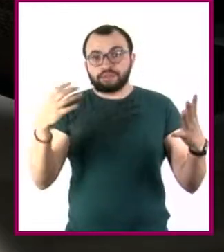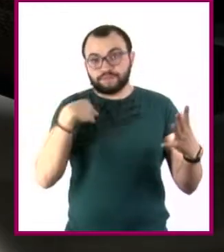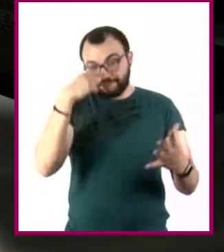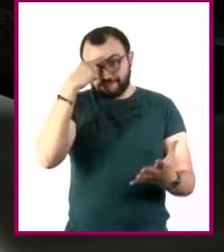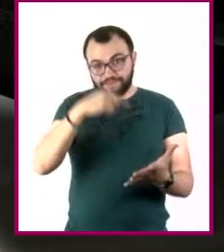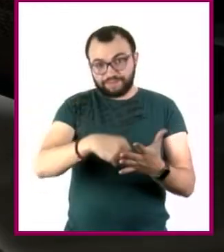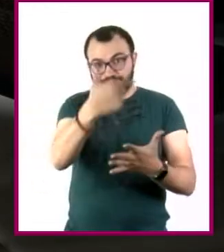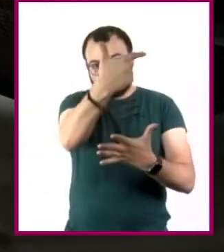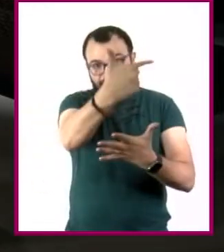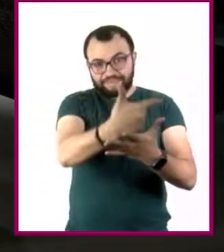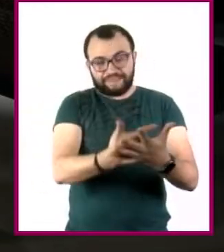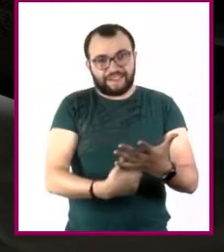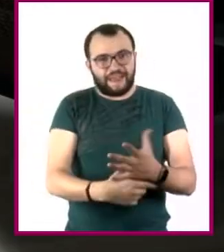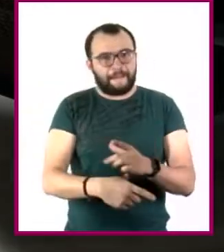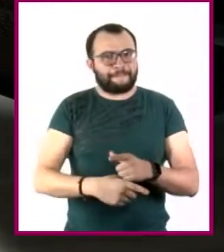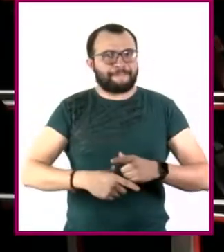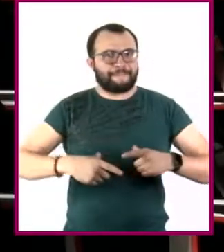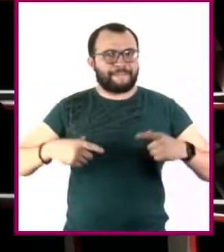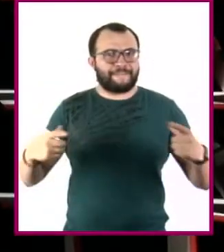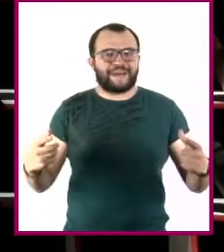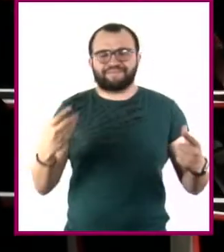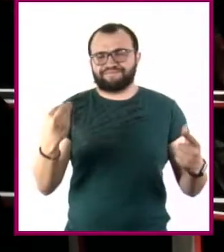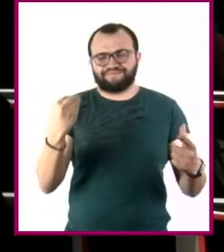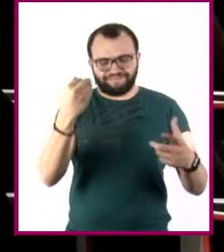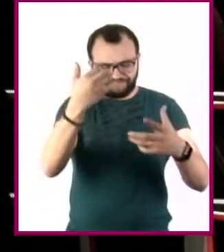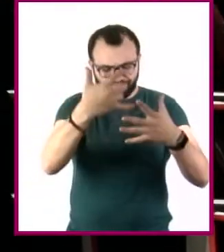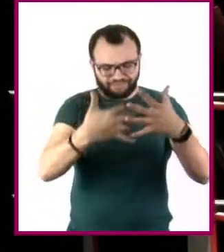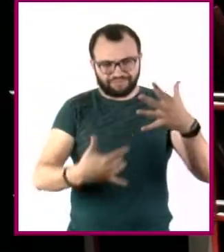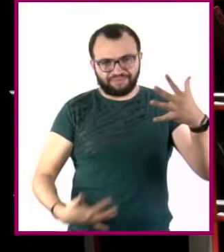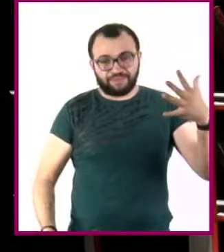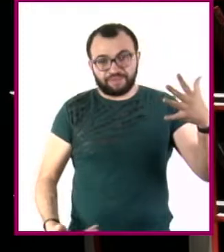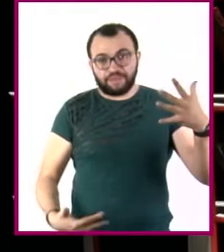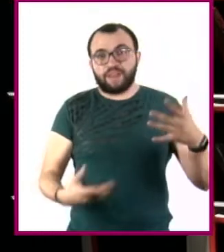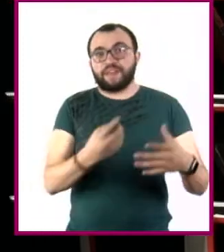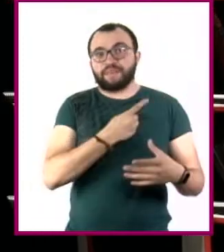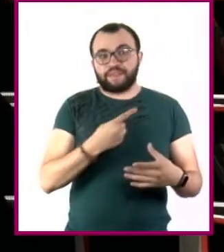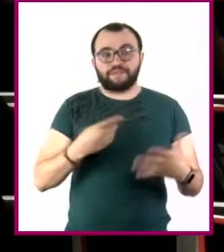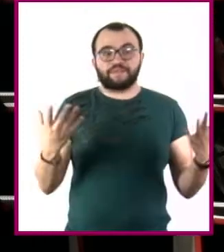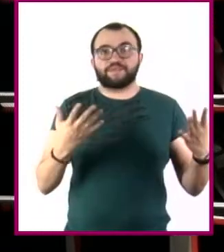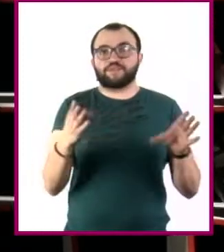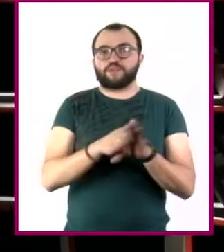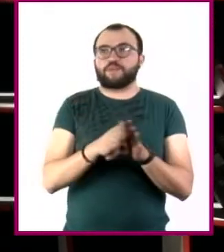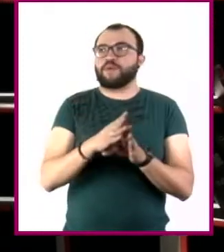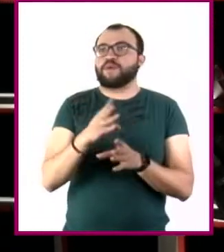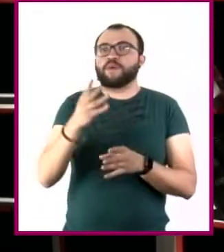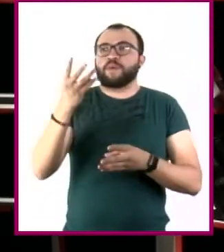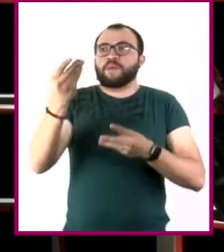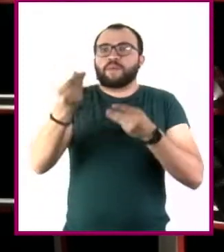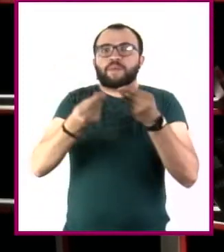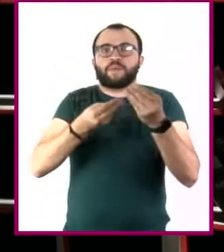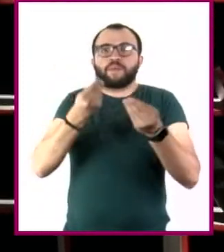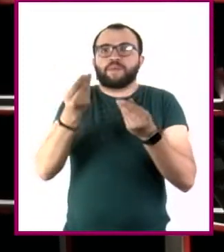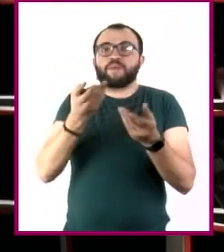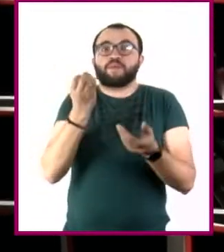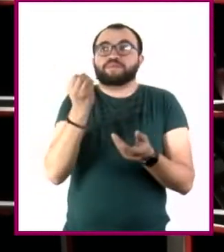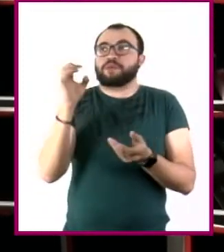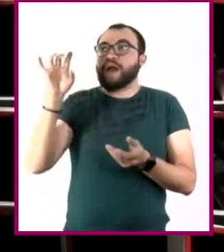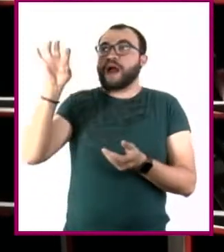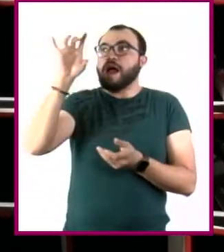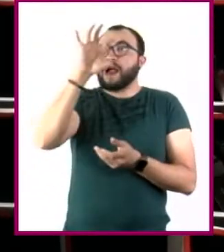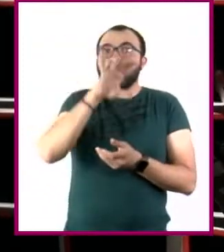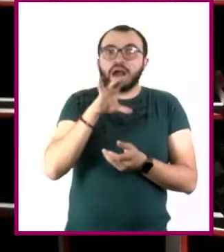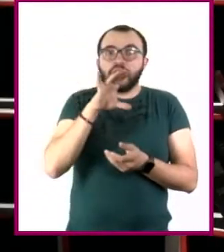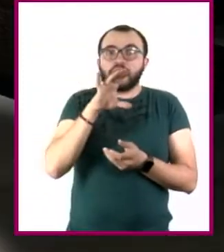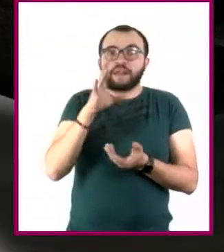haría más grande. Habría que incluir partículas de polvo y una que otra araña escondida en la